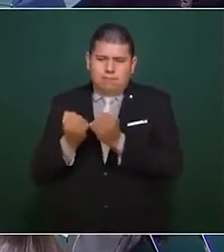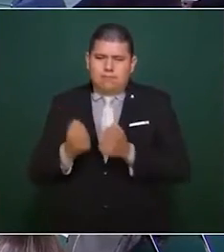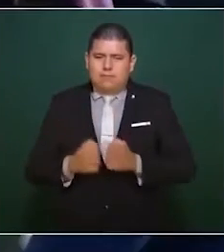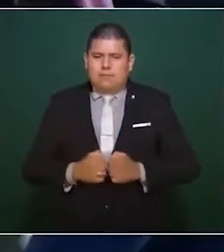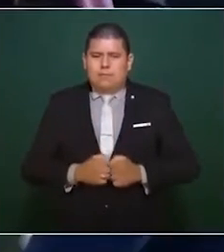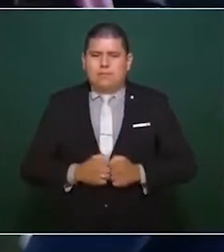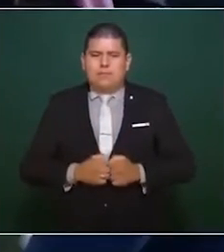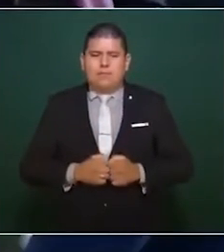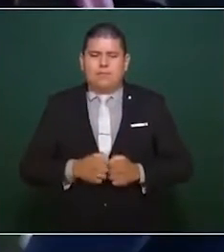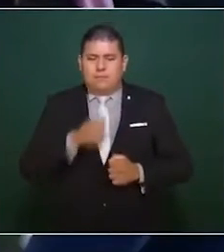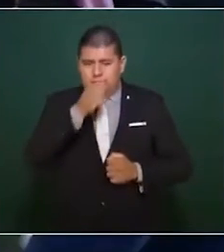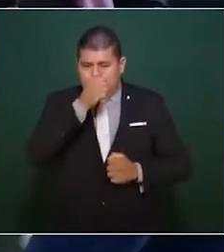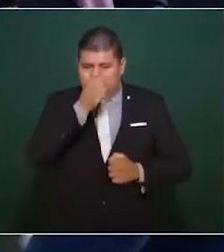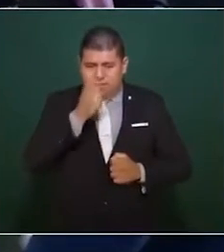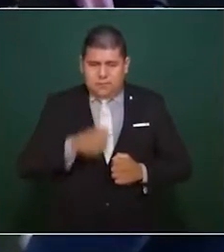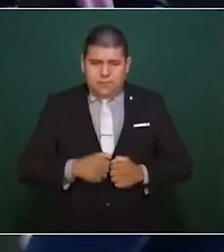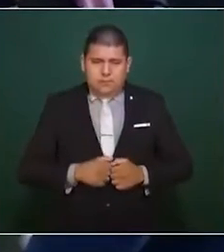y